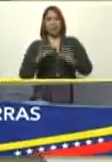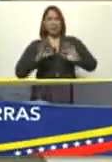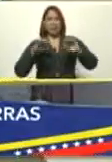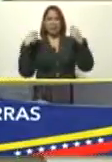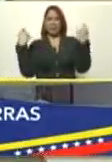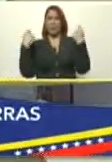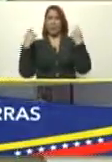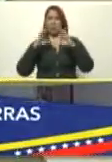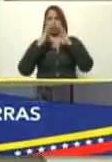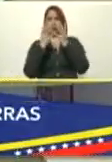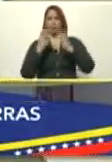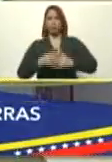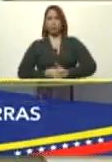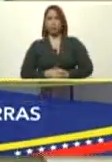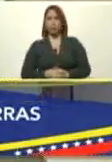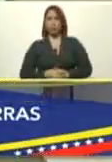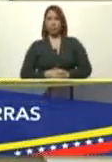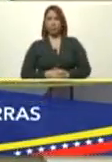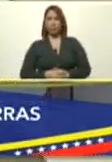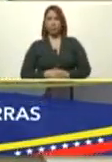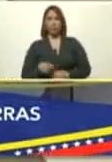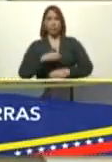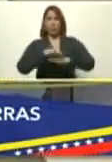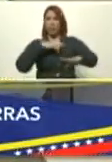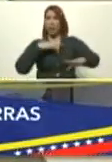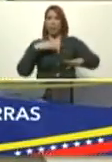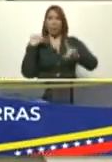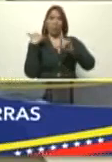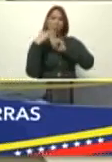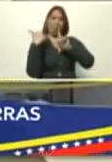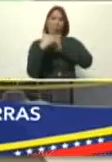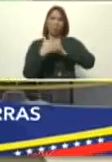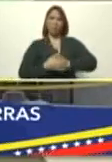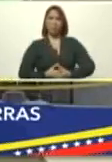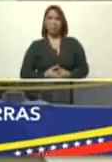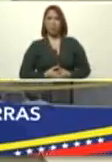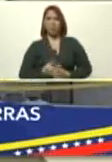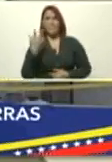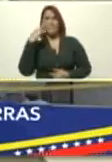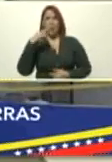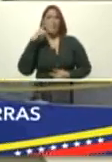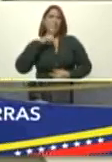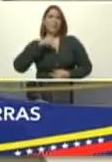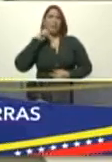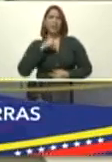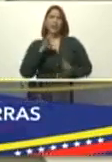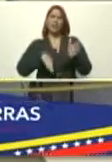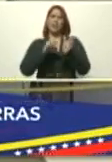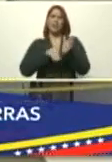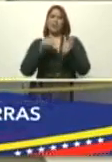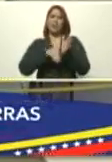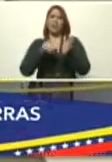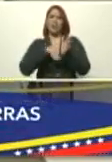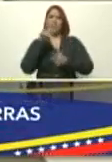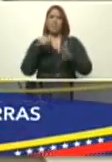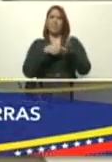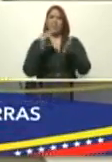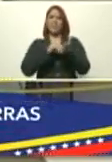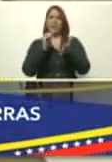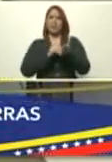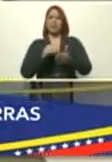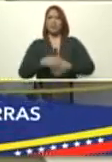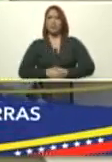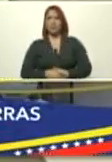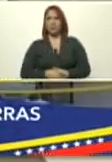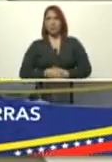campañas mundiales. No nos dejamos seducir por mentiras repetidas mil veces.